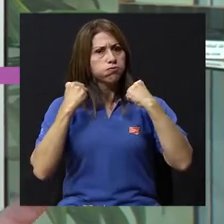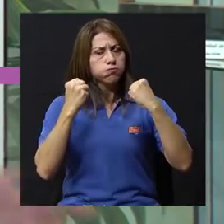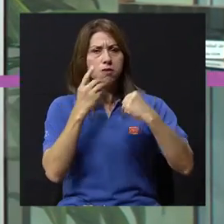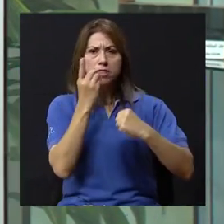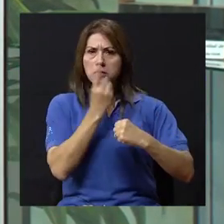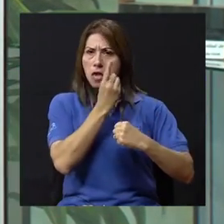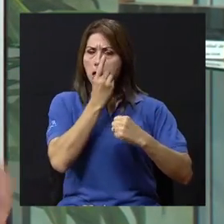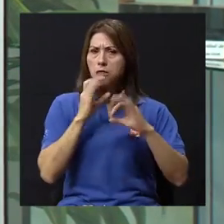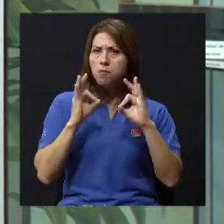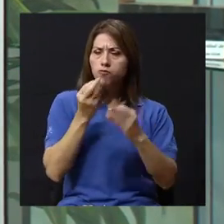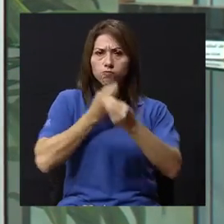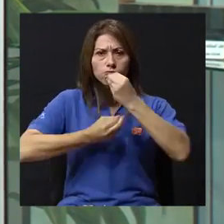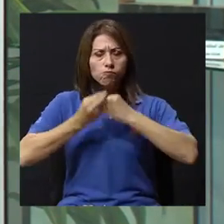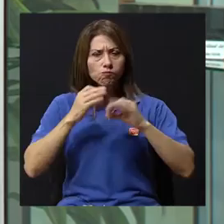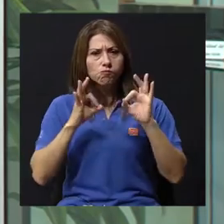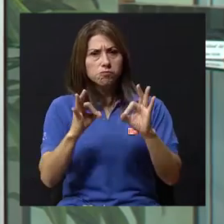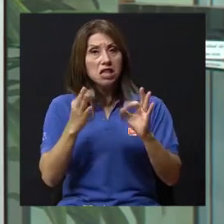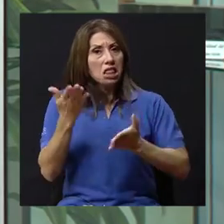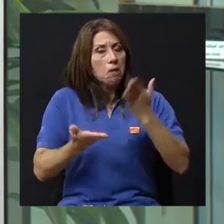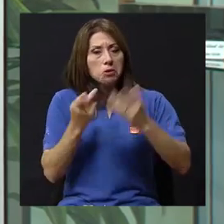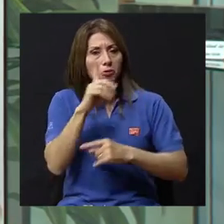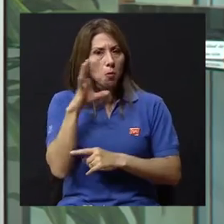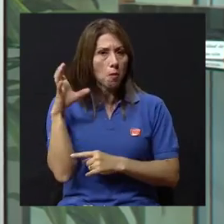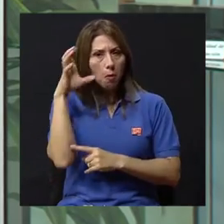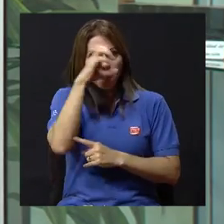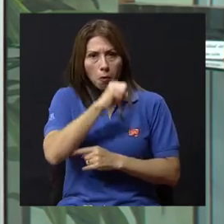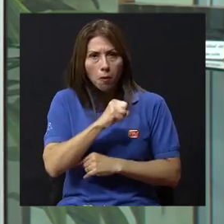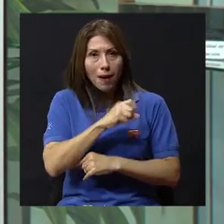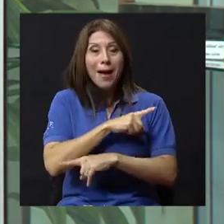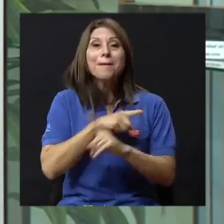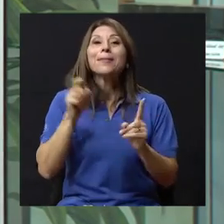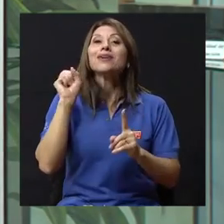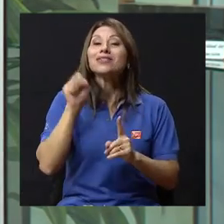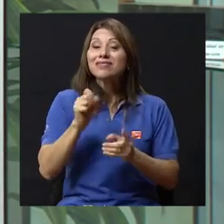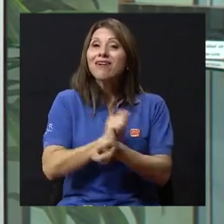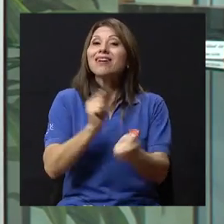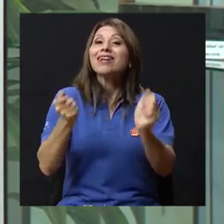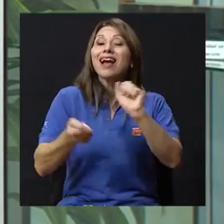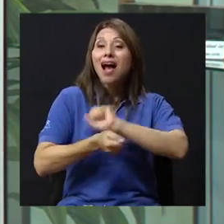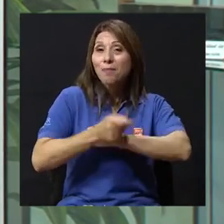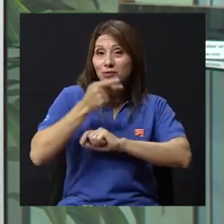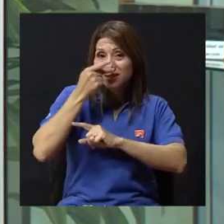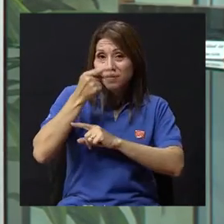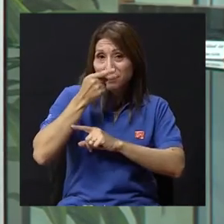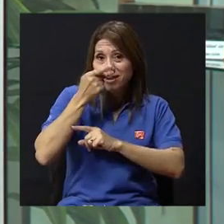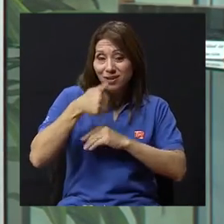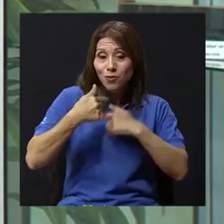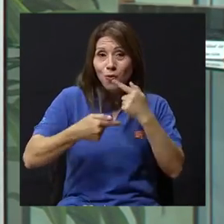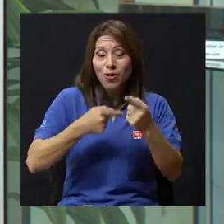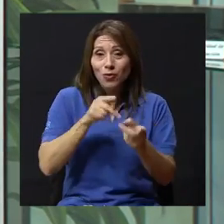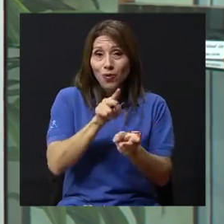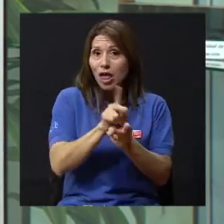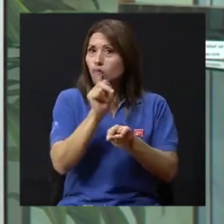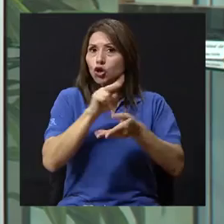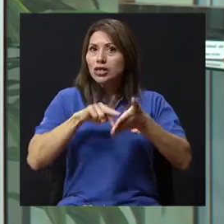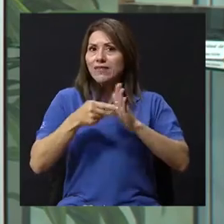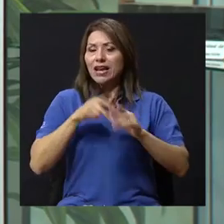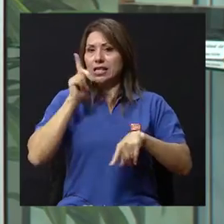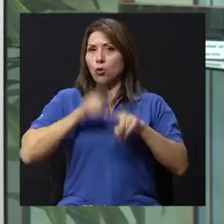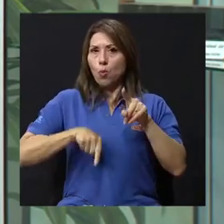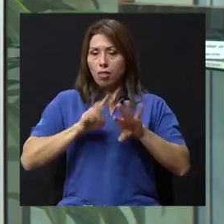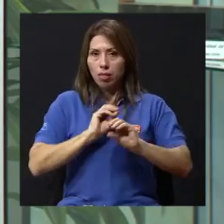buena dieta, probablemente no voy a notar tanto eso. Pero sí, va a haber cambios en la erección, cambios, no estoy diciendo una